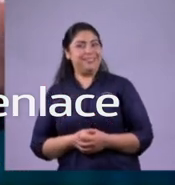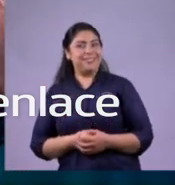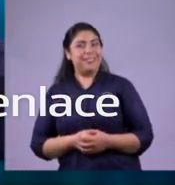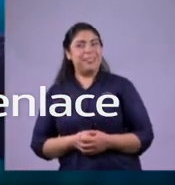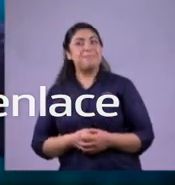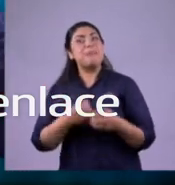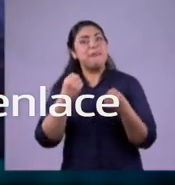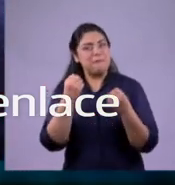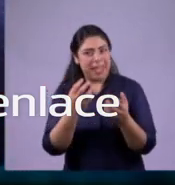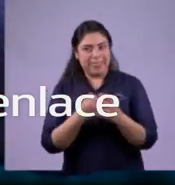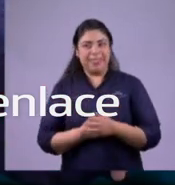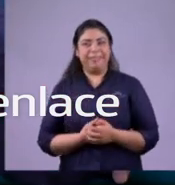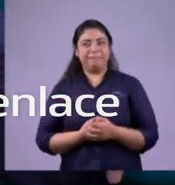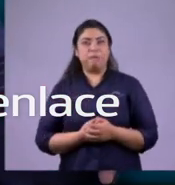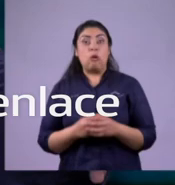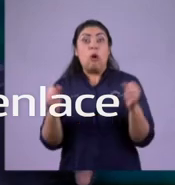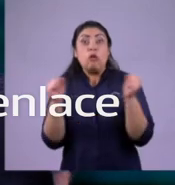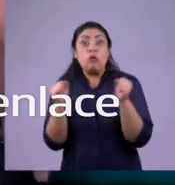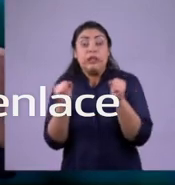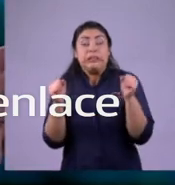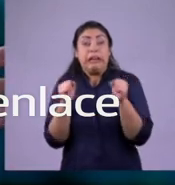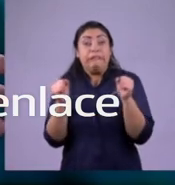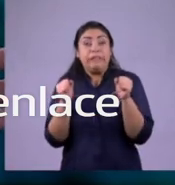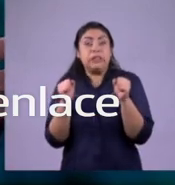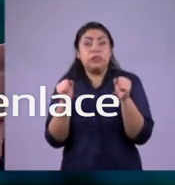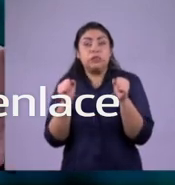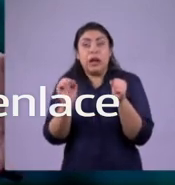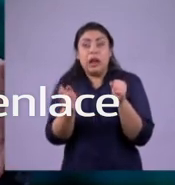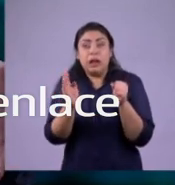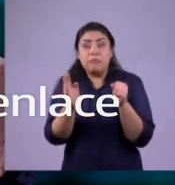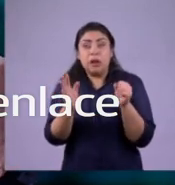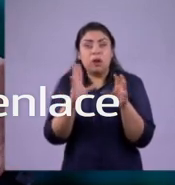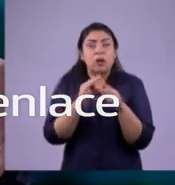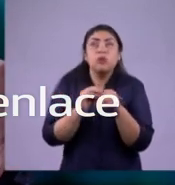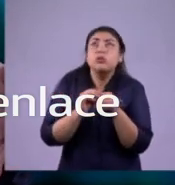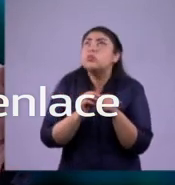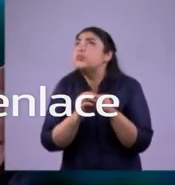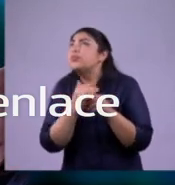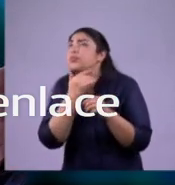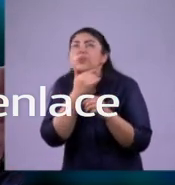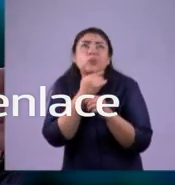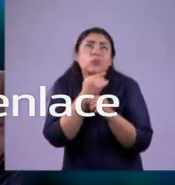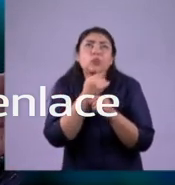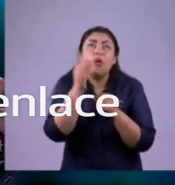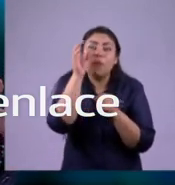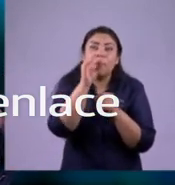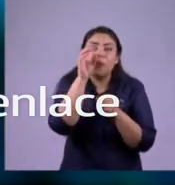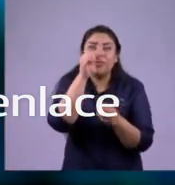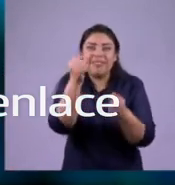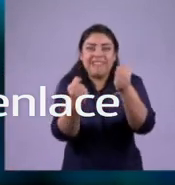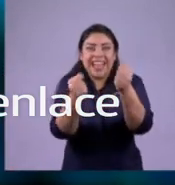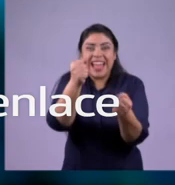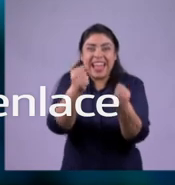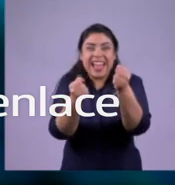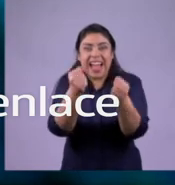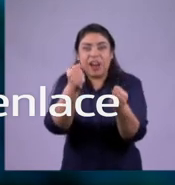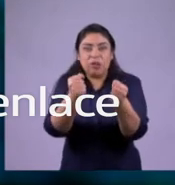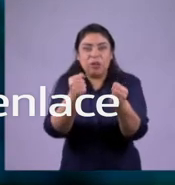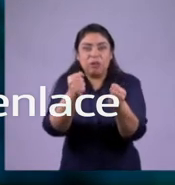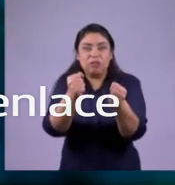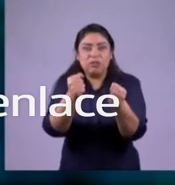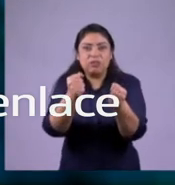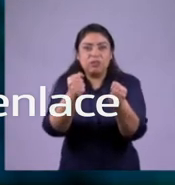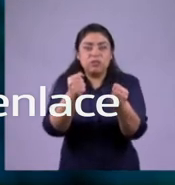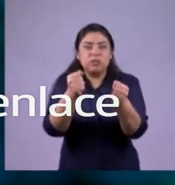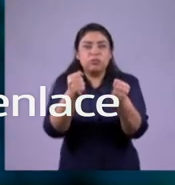cuando hacía frío el perro escogía bajo que motor de carro dormir y siempre escogía el que recién